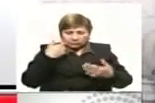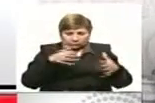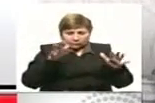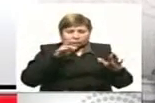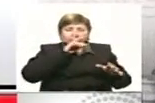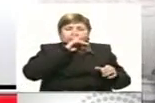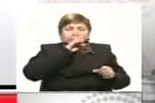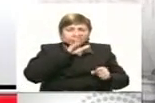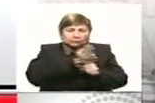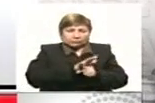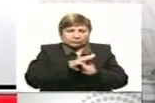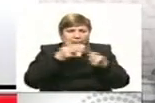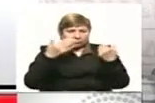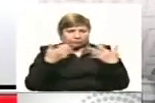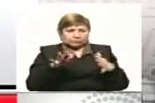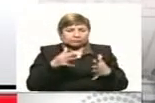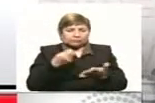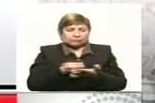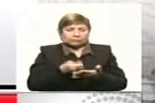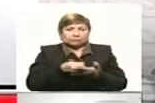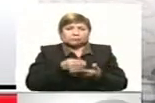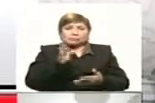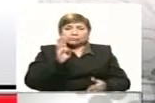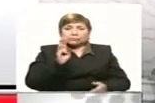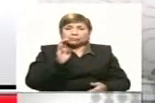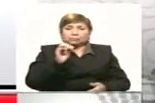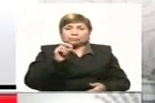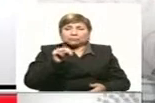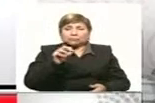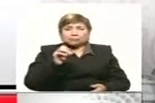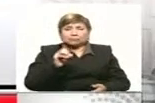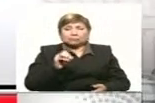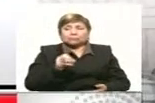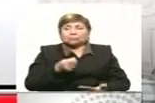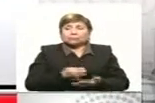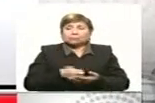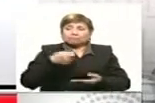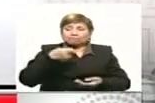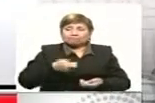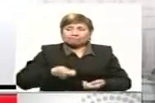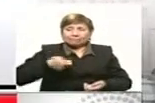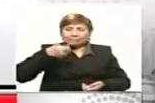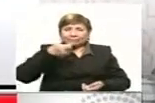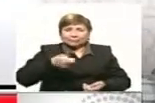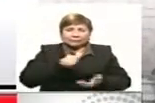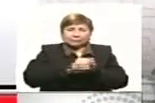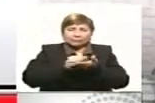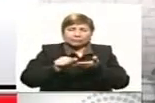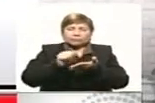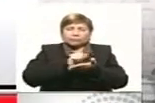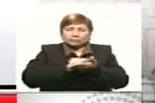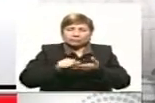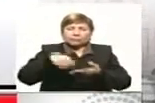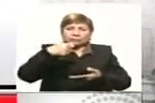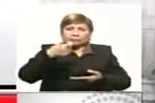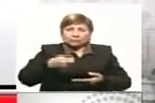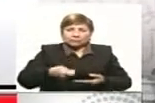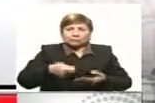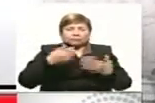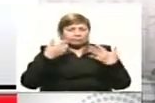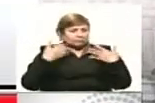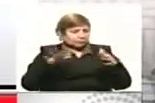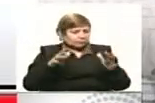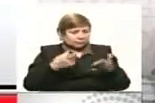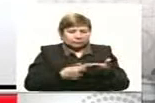comprometido por un determinado bono, con un determinado banco, en pagarles tal cantidad en tal fecha. Eso ya está, digamos, como fuera de